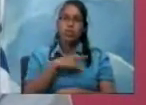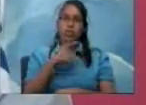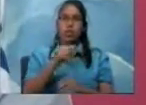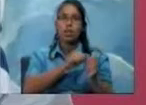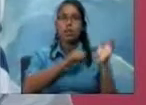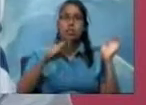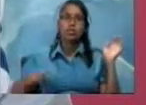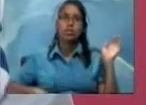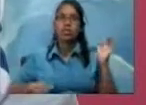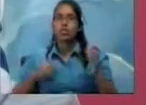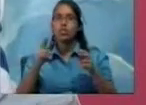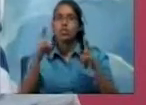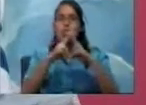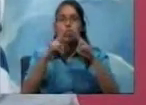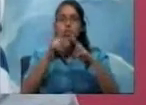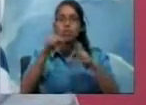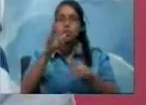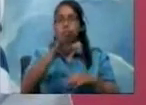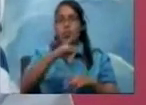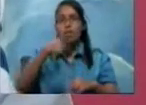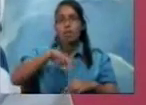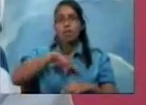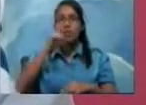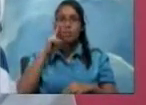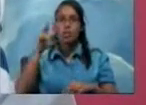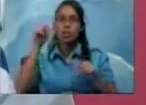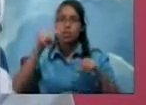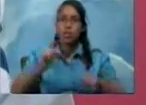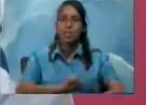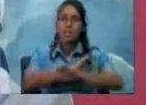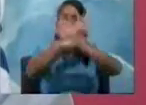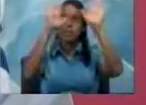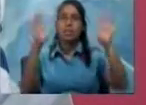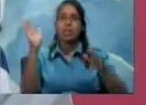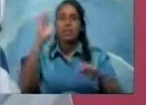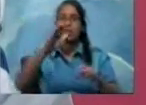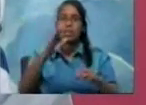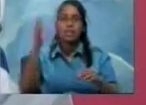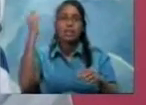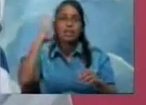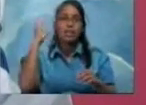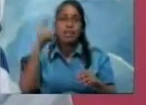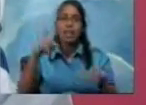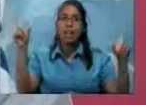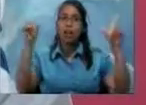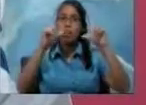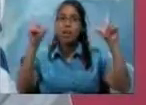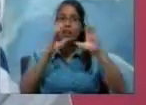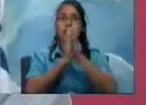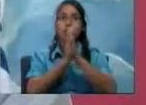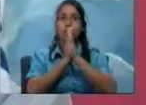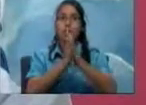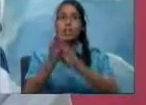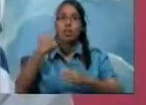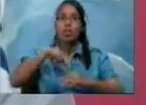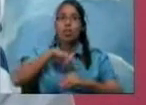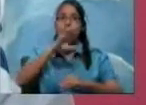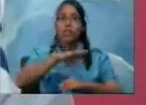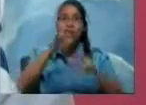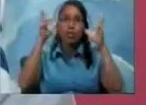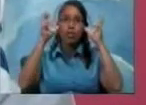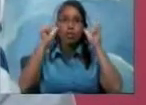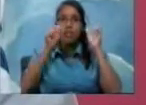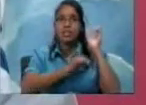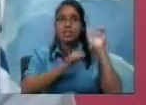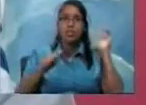conoce Cómo usted se siente usted que nos está mirando en esta mañana que está sintonizado acá de Matutino que nos está escuchando por la radio el